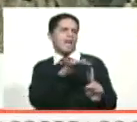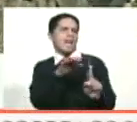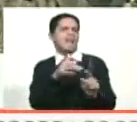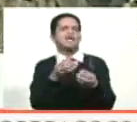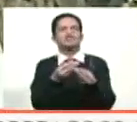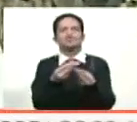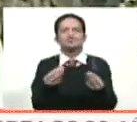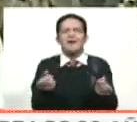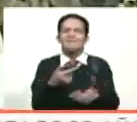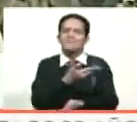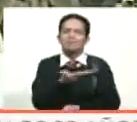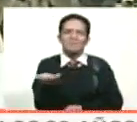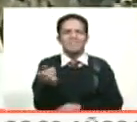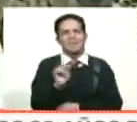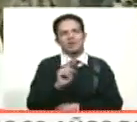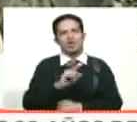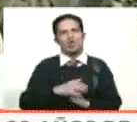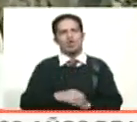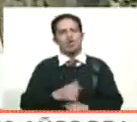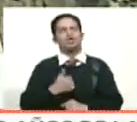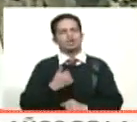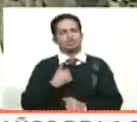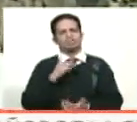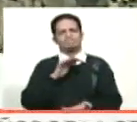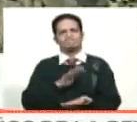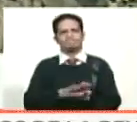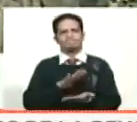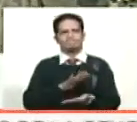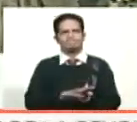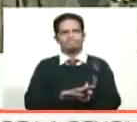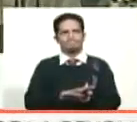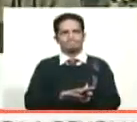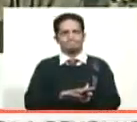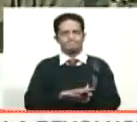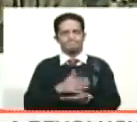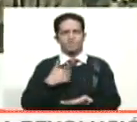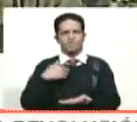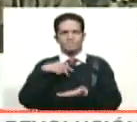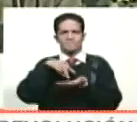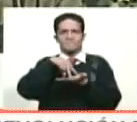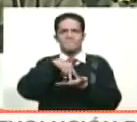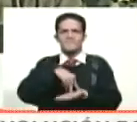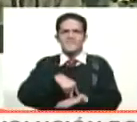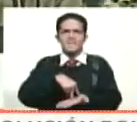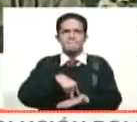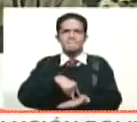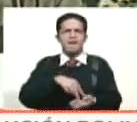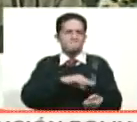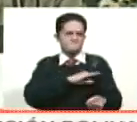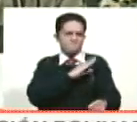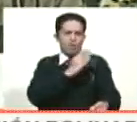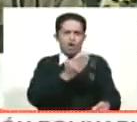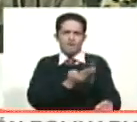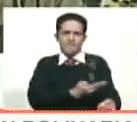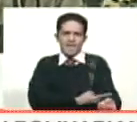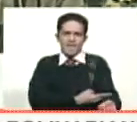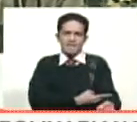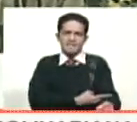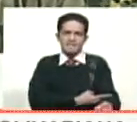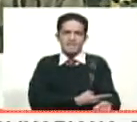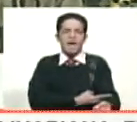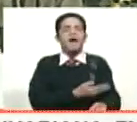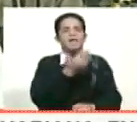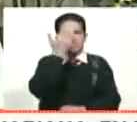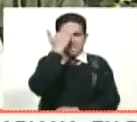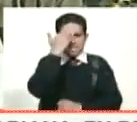Quiero hablar con la serenidad, el aplomo y la fortaleza moral que sé que ustedes